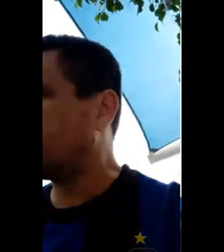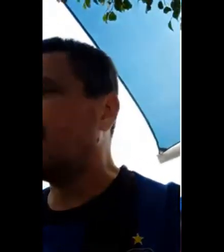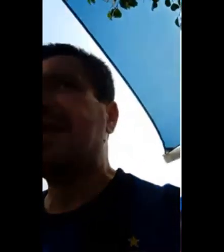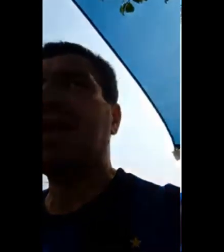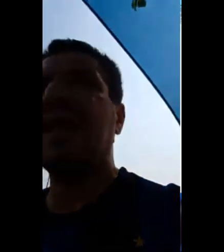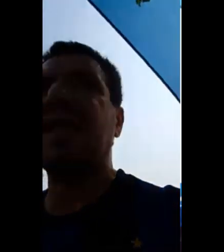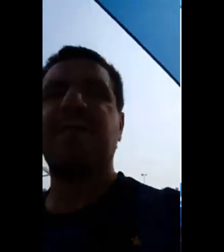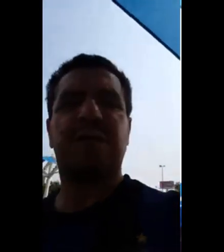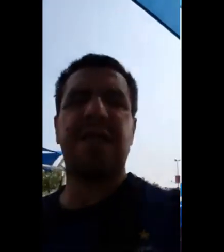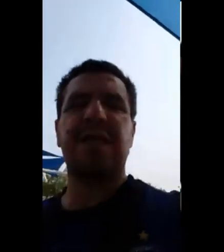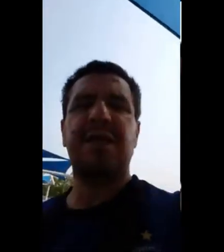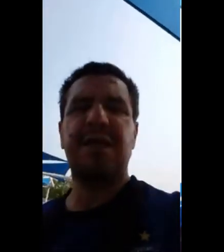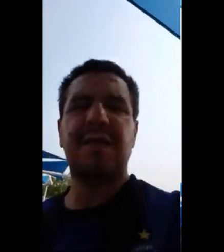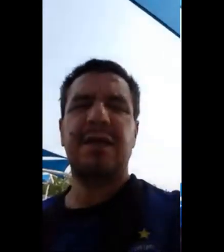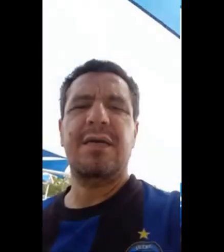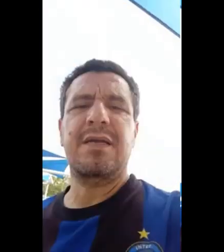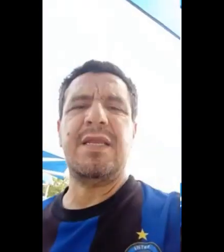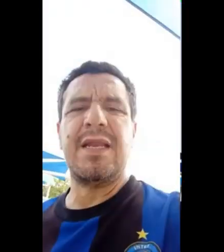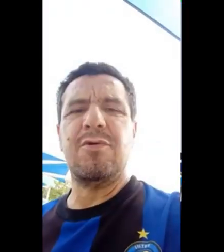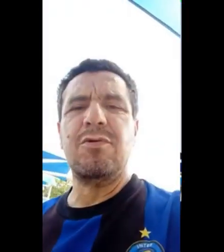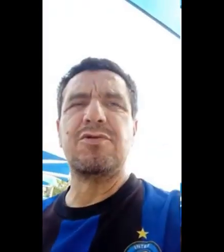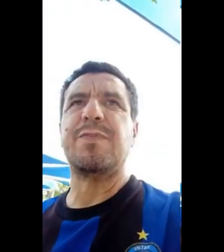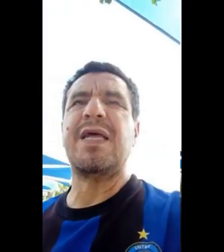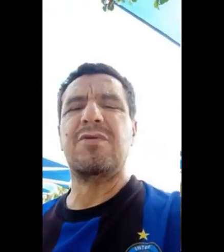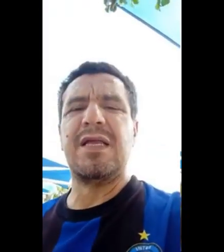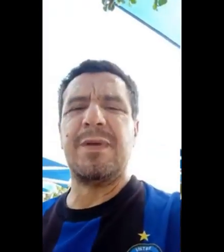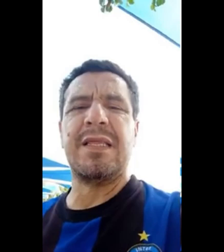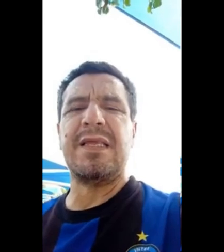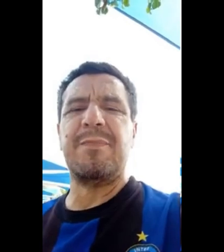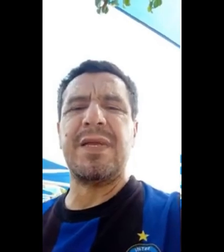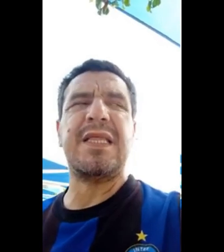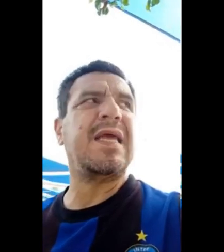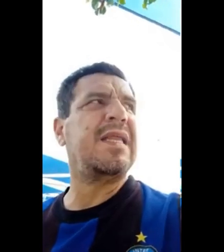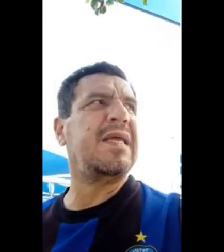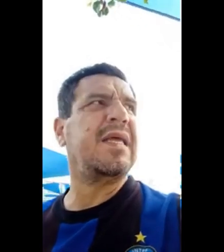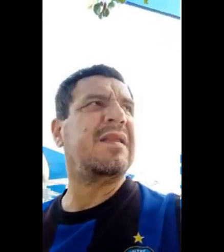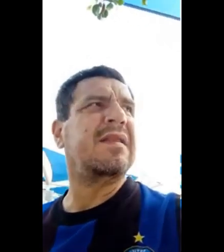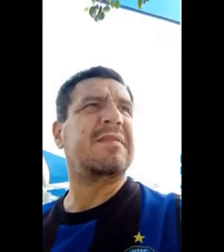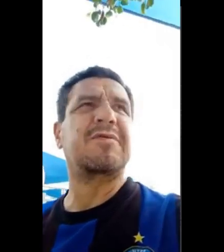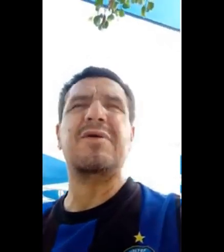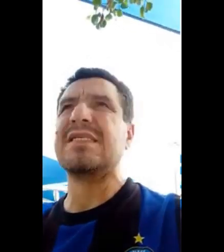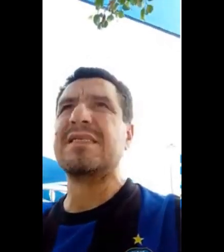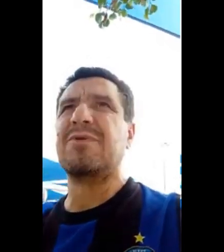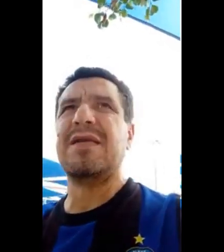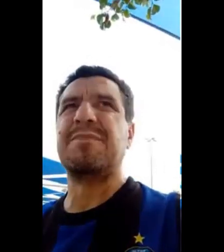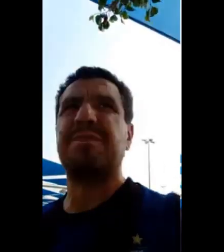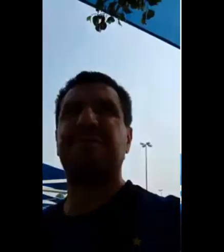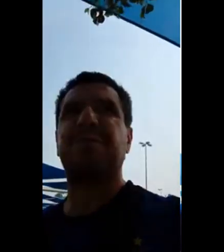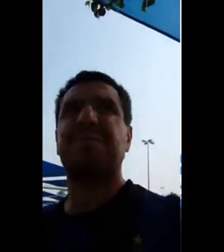Pero no le den nada a Morena, ni a ninguno de sus paleros, ni el Verde, ni el PTN, ni el todas esas